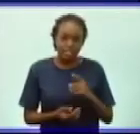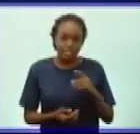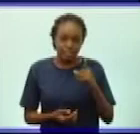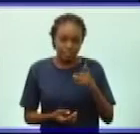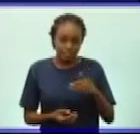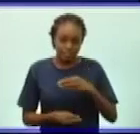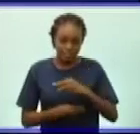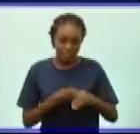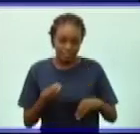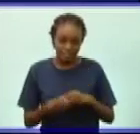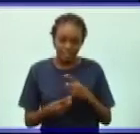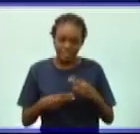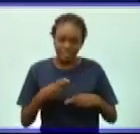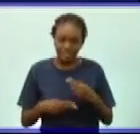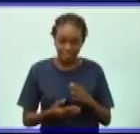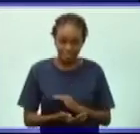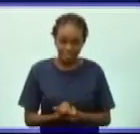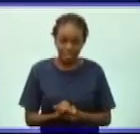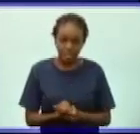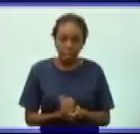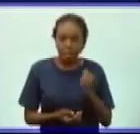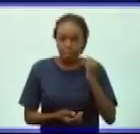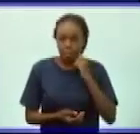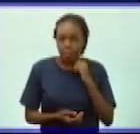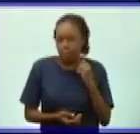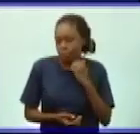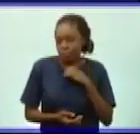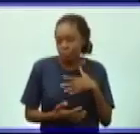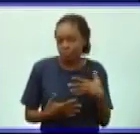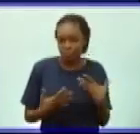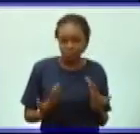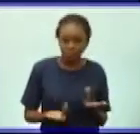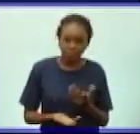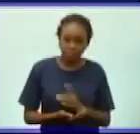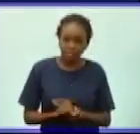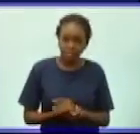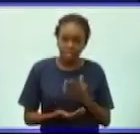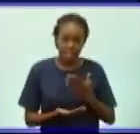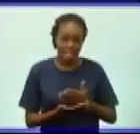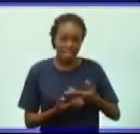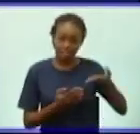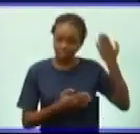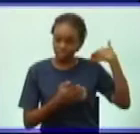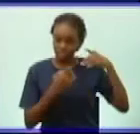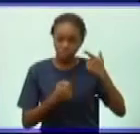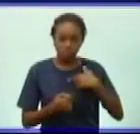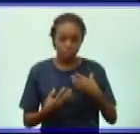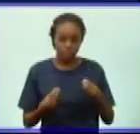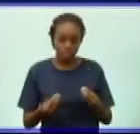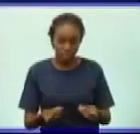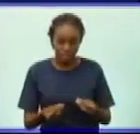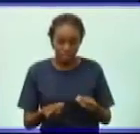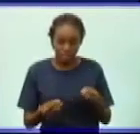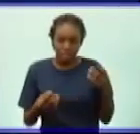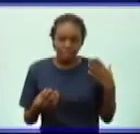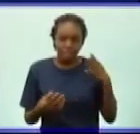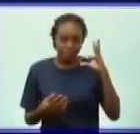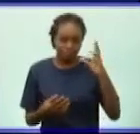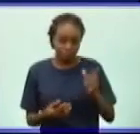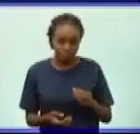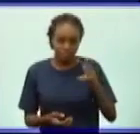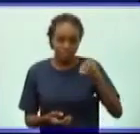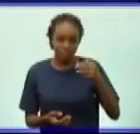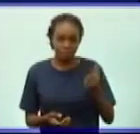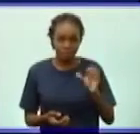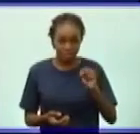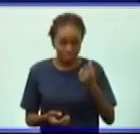para facilitar su comprensión, en el encuentro anterior yo le di los valores de la masa de ambas sustancias y